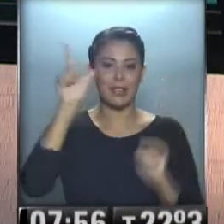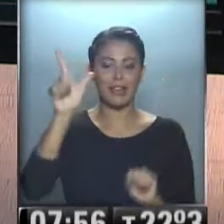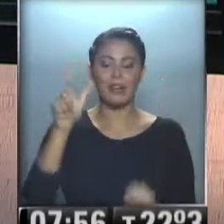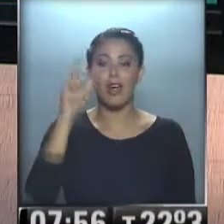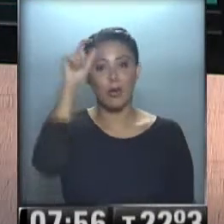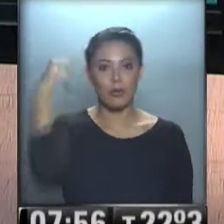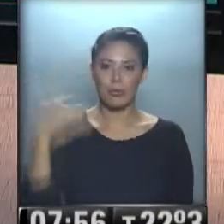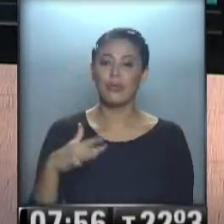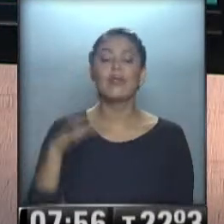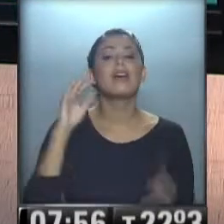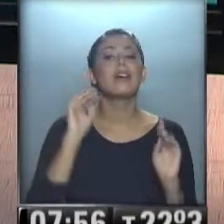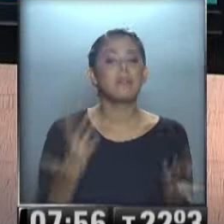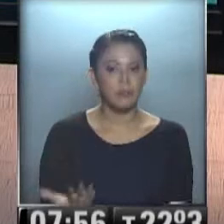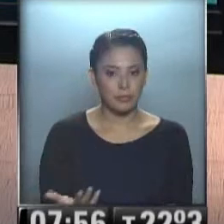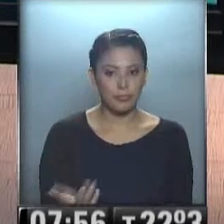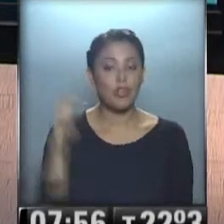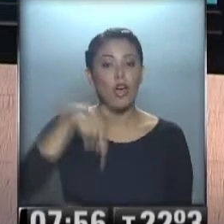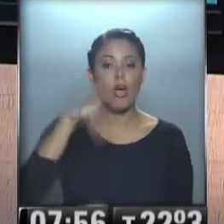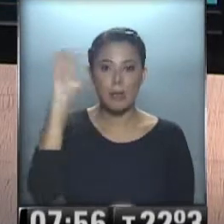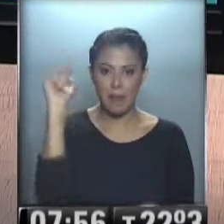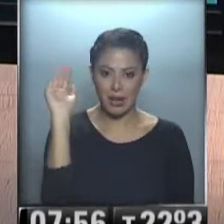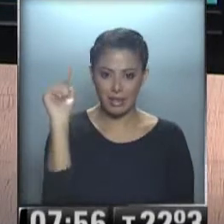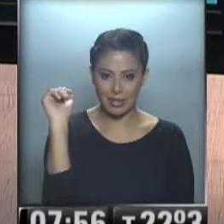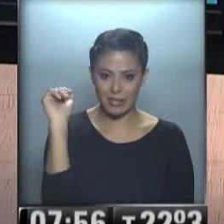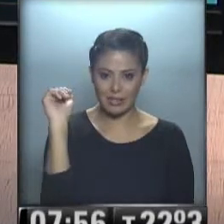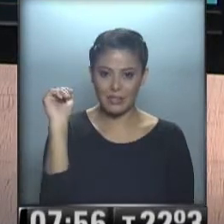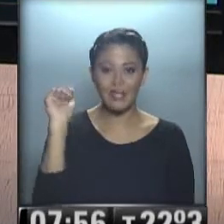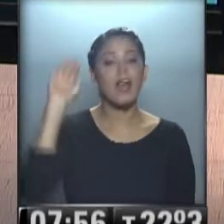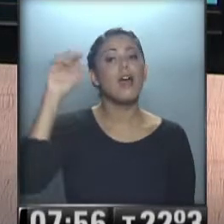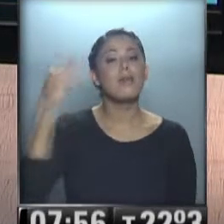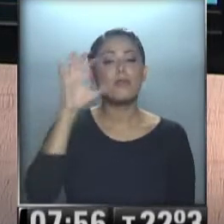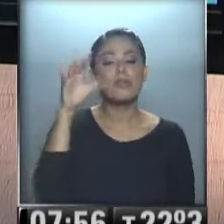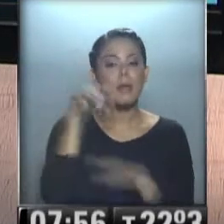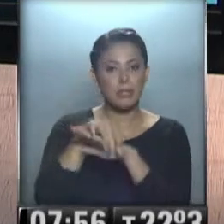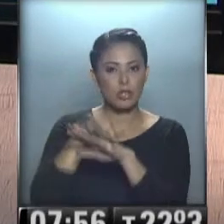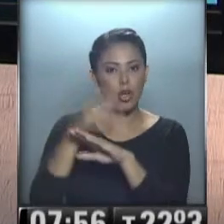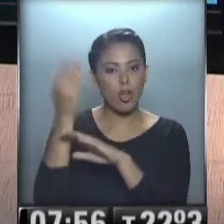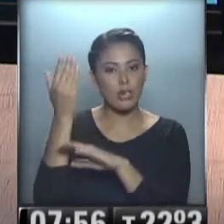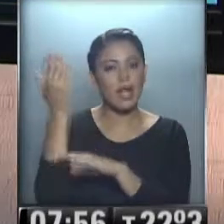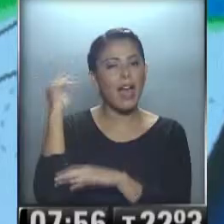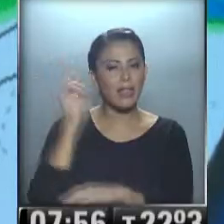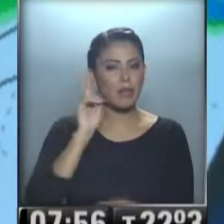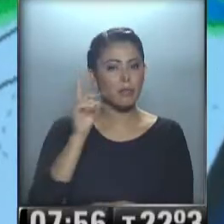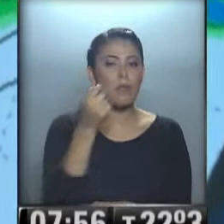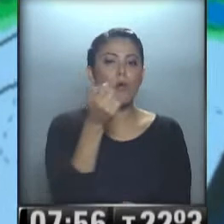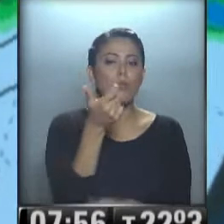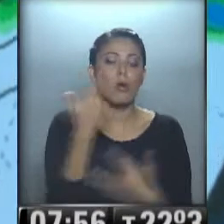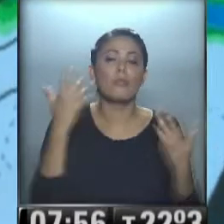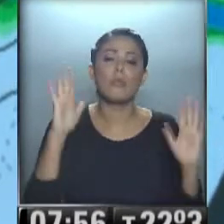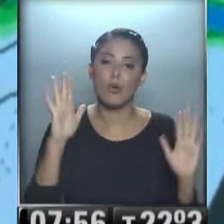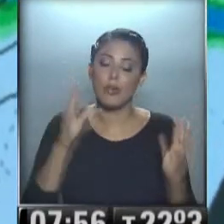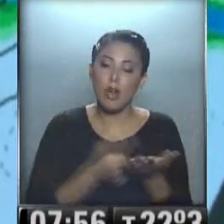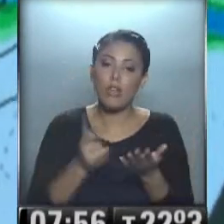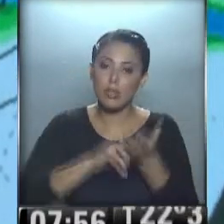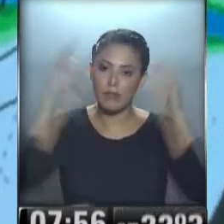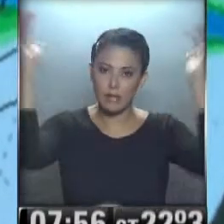mal. Bueno, hoy es martes, Para Misiones ya veía poquita la probabilidad, pero puede volver a